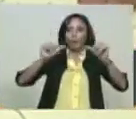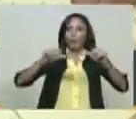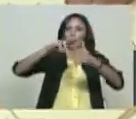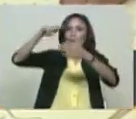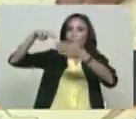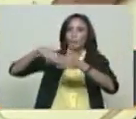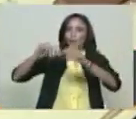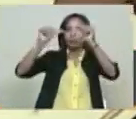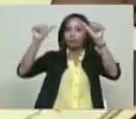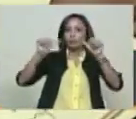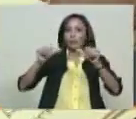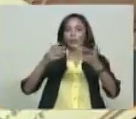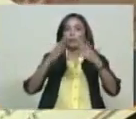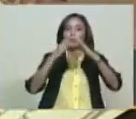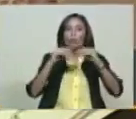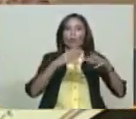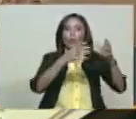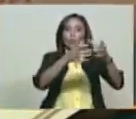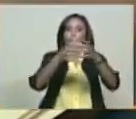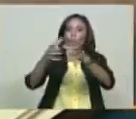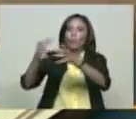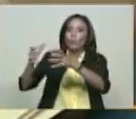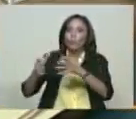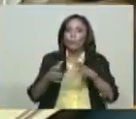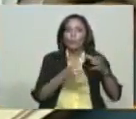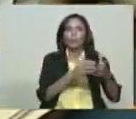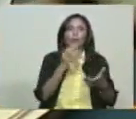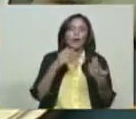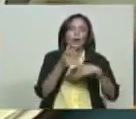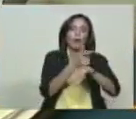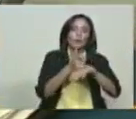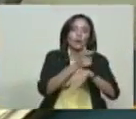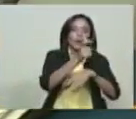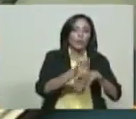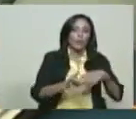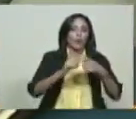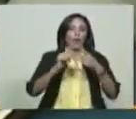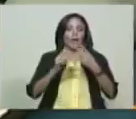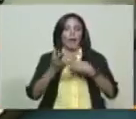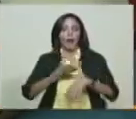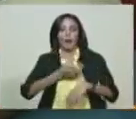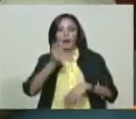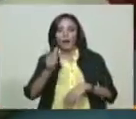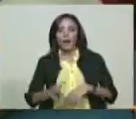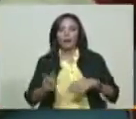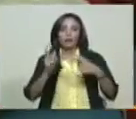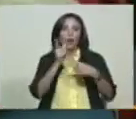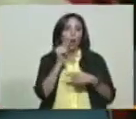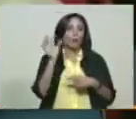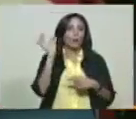sean constituyentes sean gobernadores sean alcaldes alcaldesas gobernadora